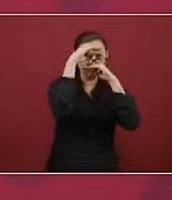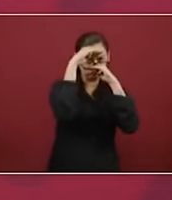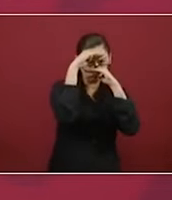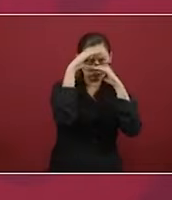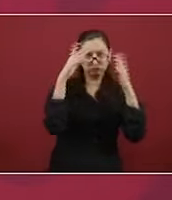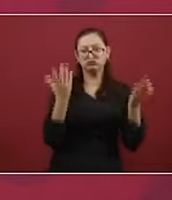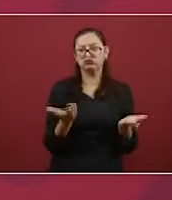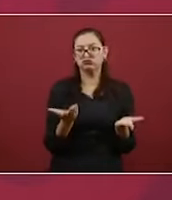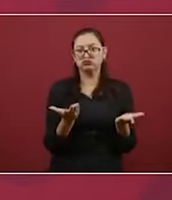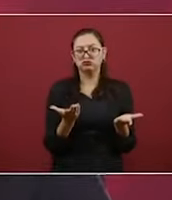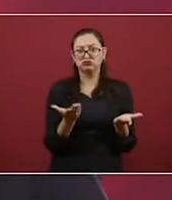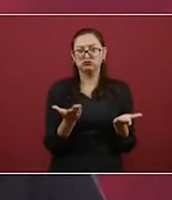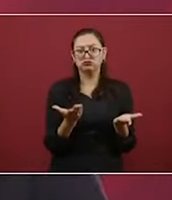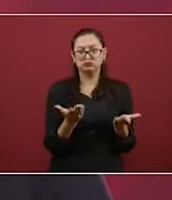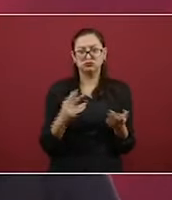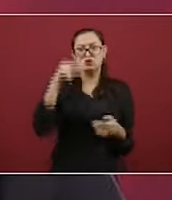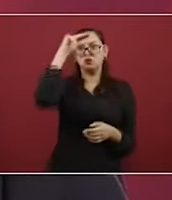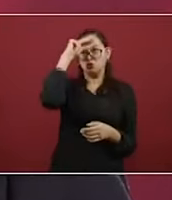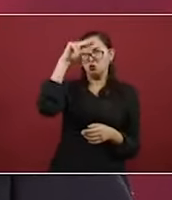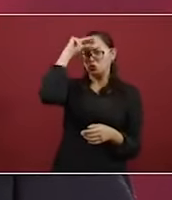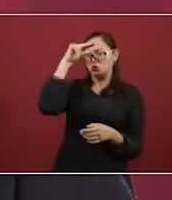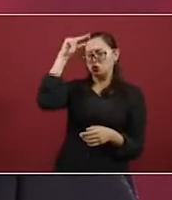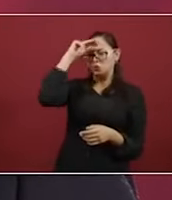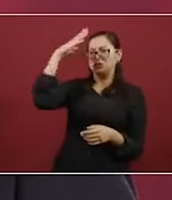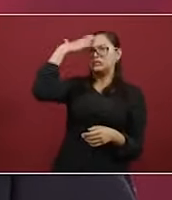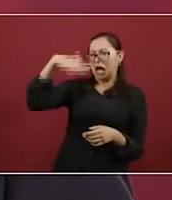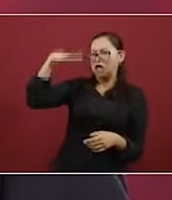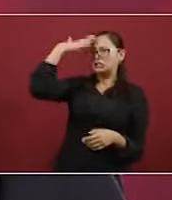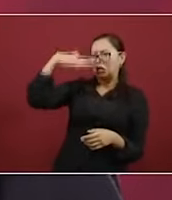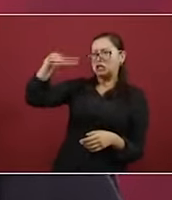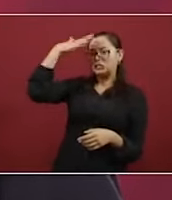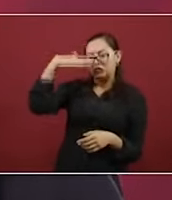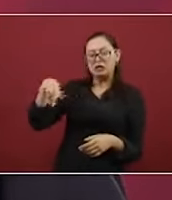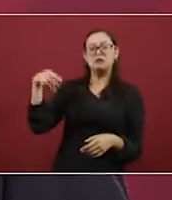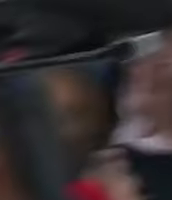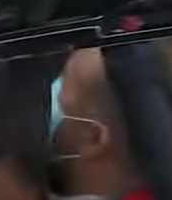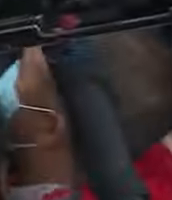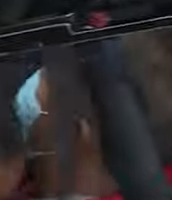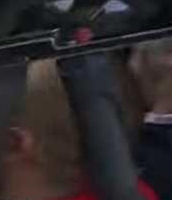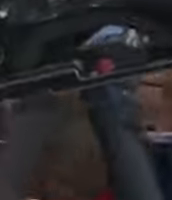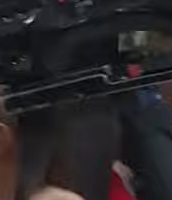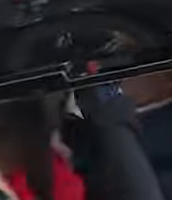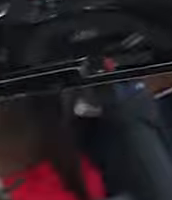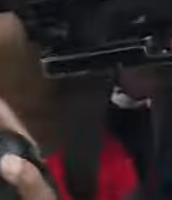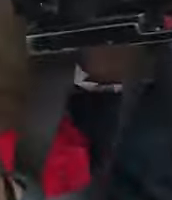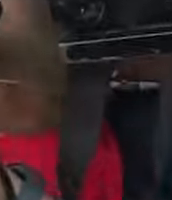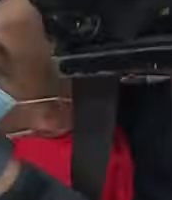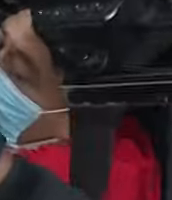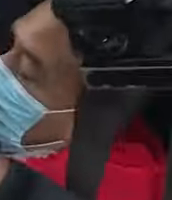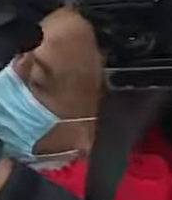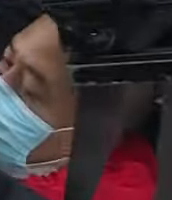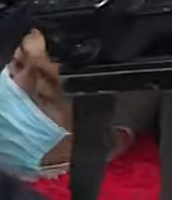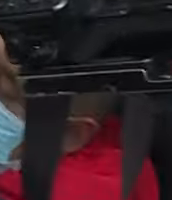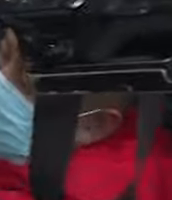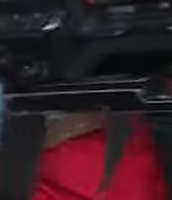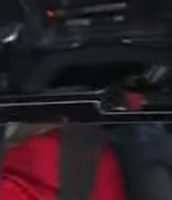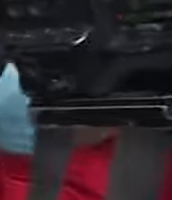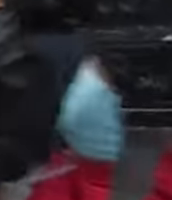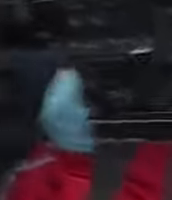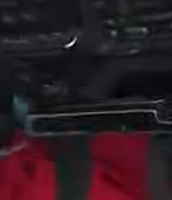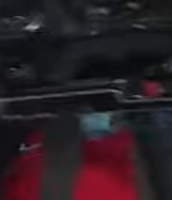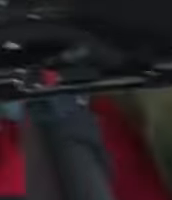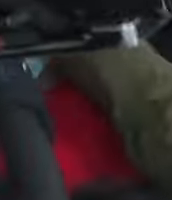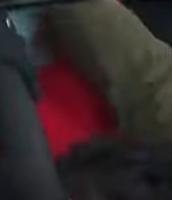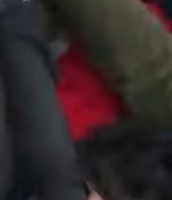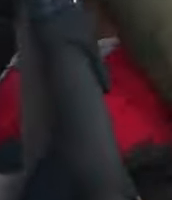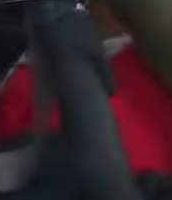fantoches, conservadores, sábelo todo, hipócritas, doble cara. Y así le dijo López Obrador el